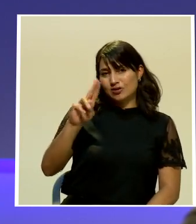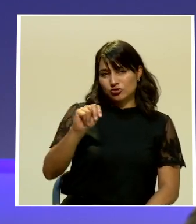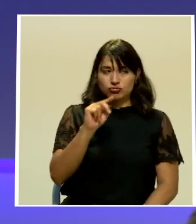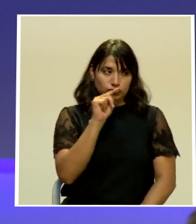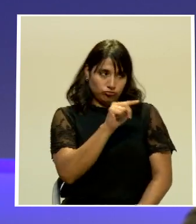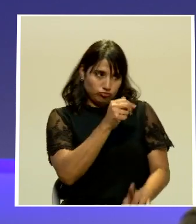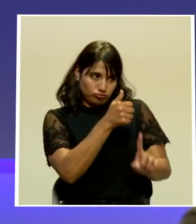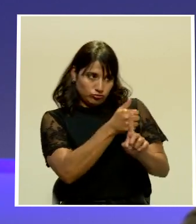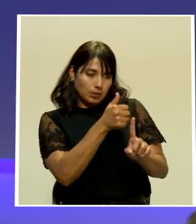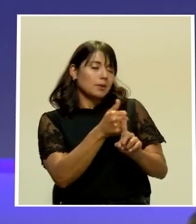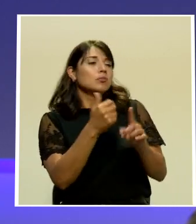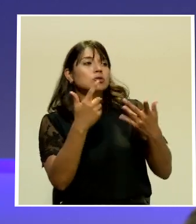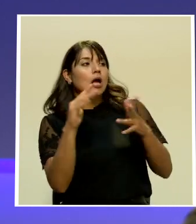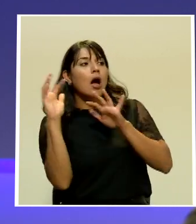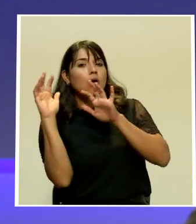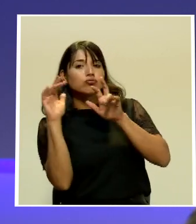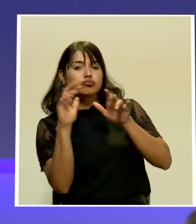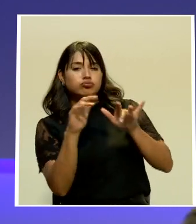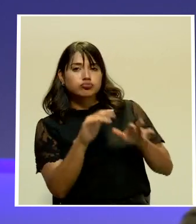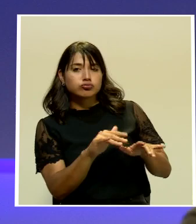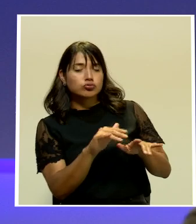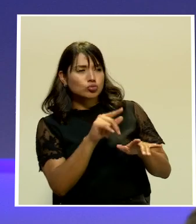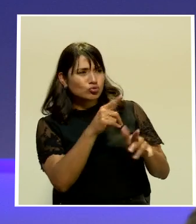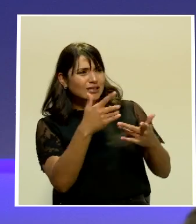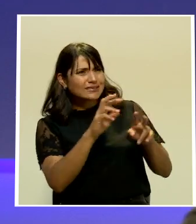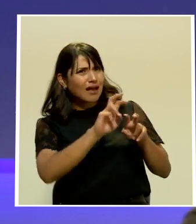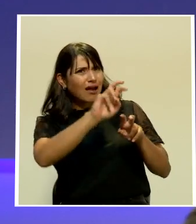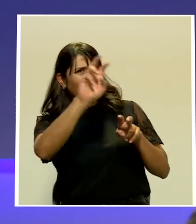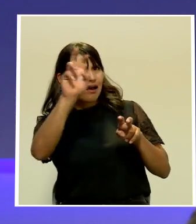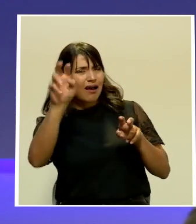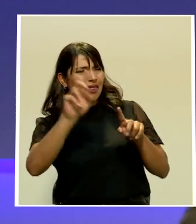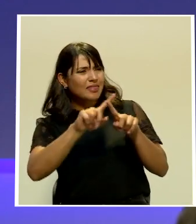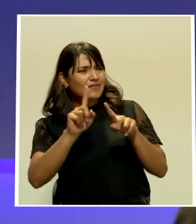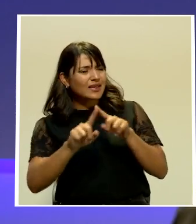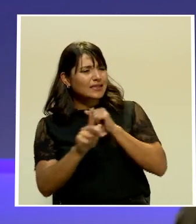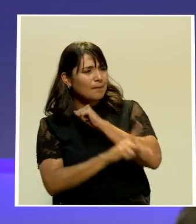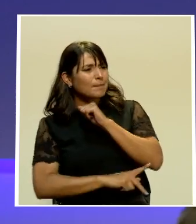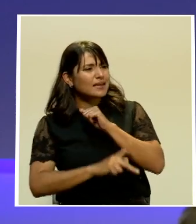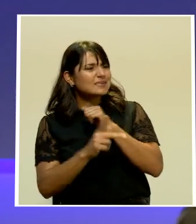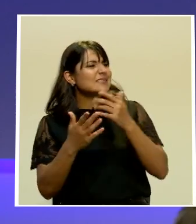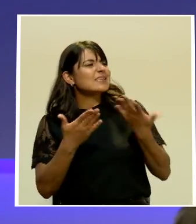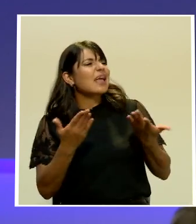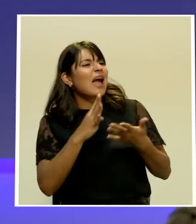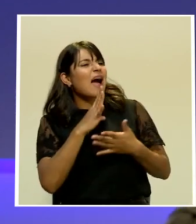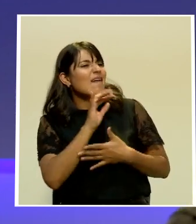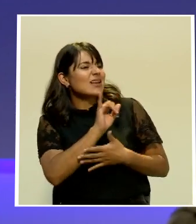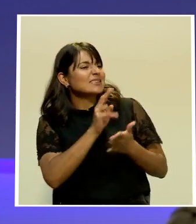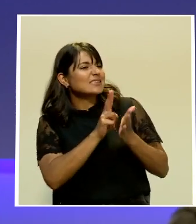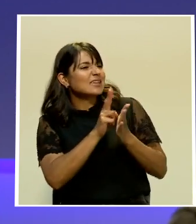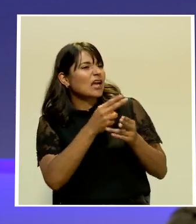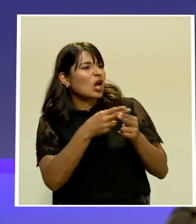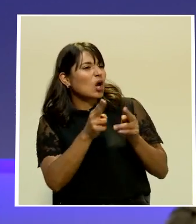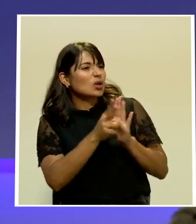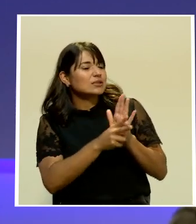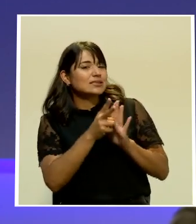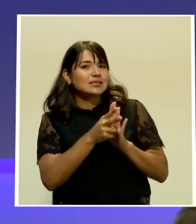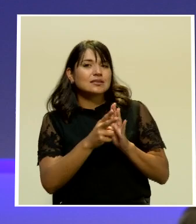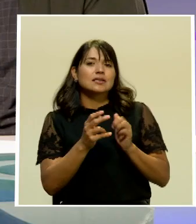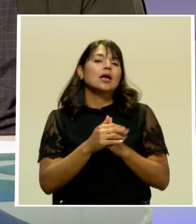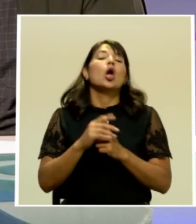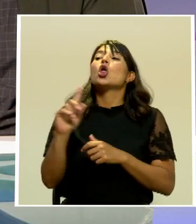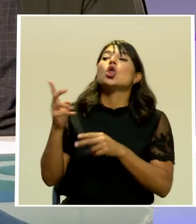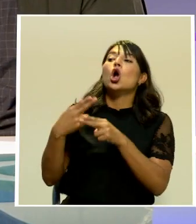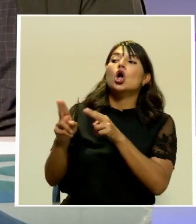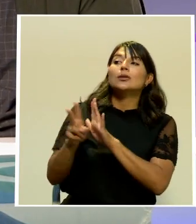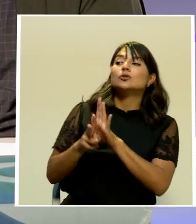en muchos países ya. ¿De qué trata El Mito Blanco? Efectivamente, El mito blanco es un largometraje, perdón. Es solo un para largo.